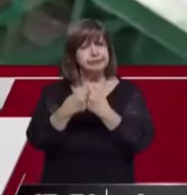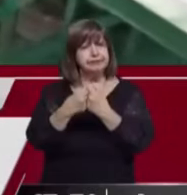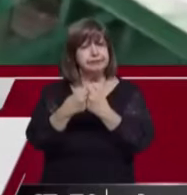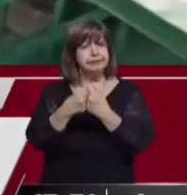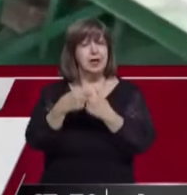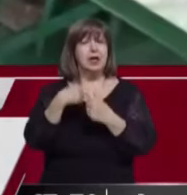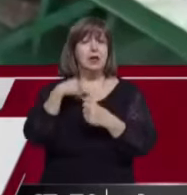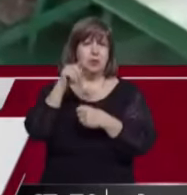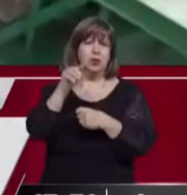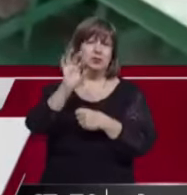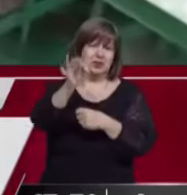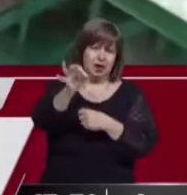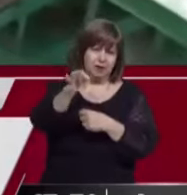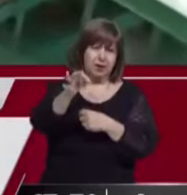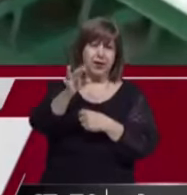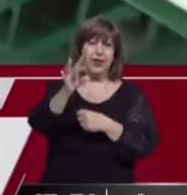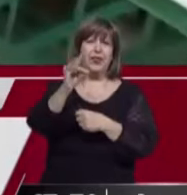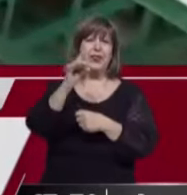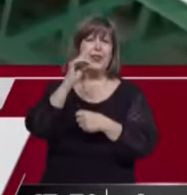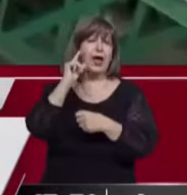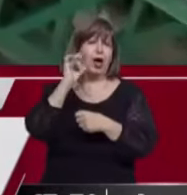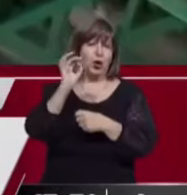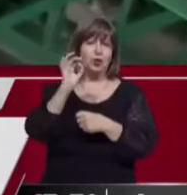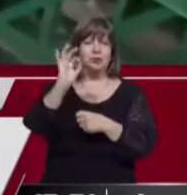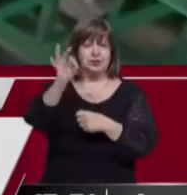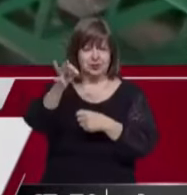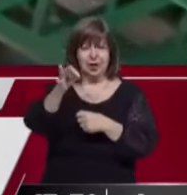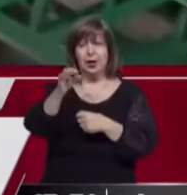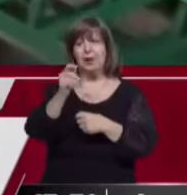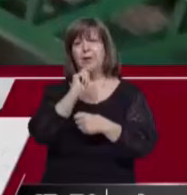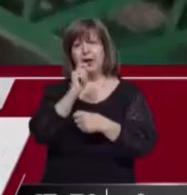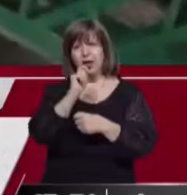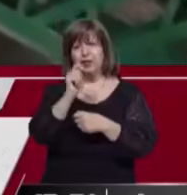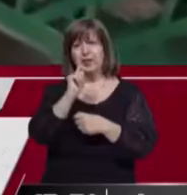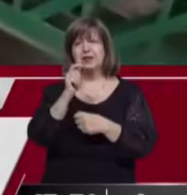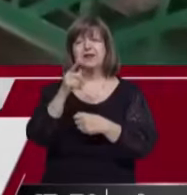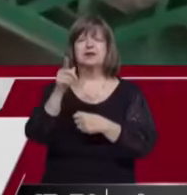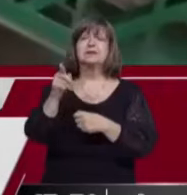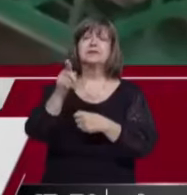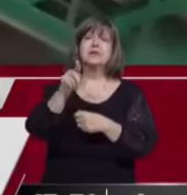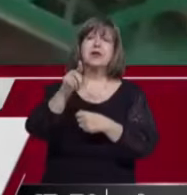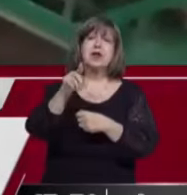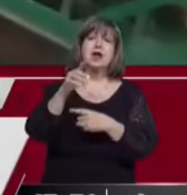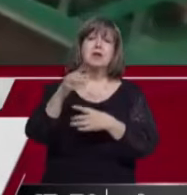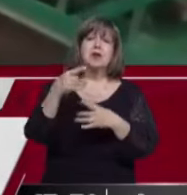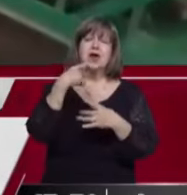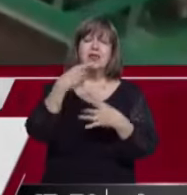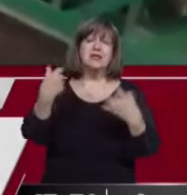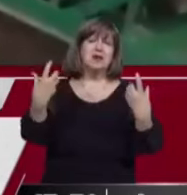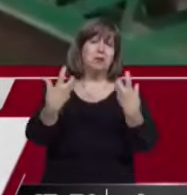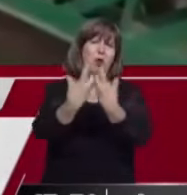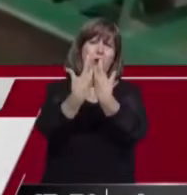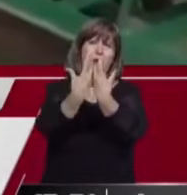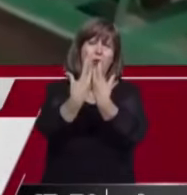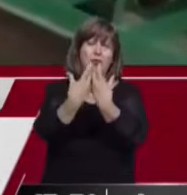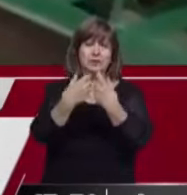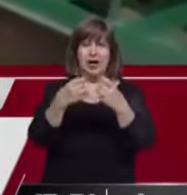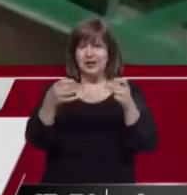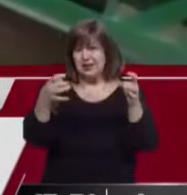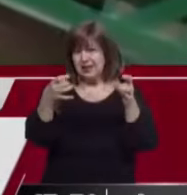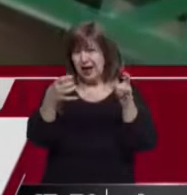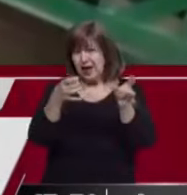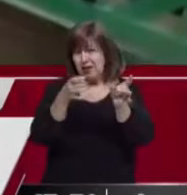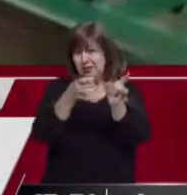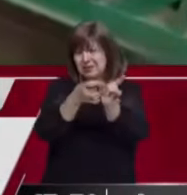estado más cerca y que sos un periodista que ya lleva varios años en en funciones cuando hablamos de tragedia ferroviaria o de choque de